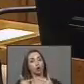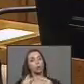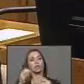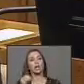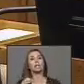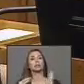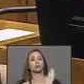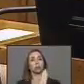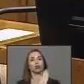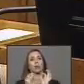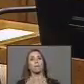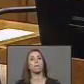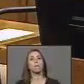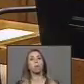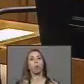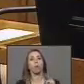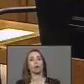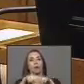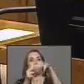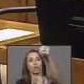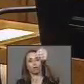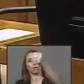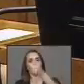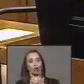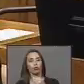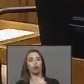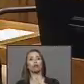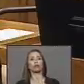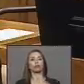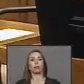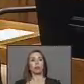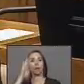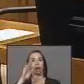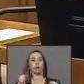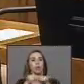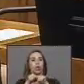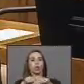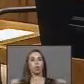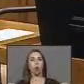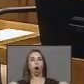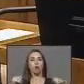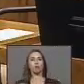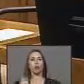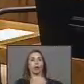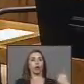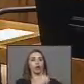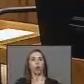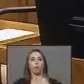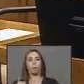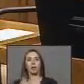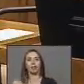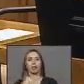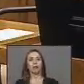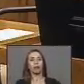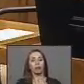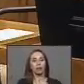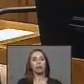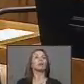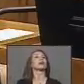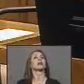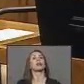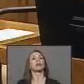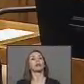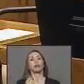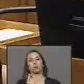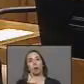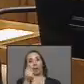establece igualdad de condiciones para competir y permite además que haya un proceso transparente de traspaso de los recursos de